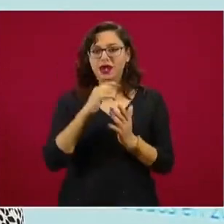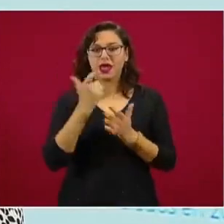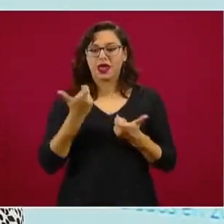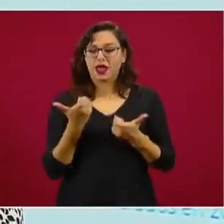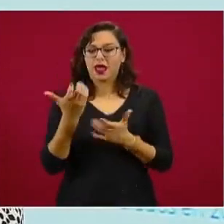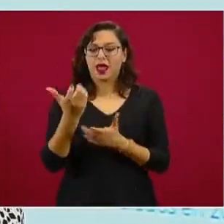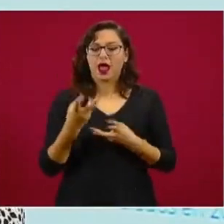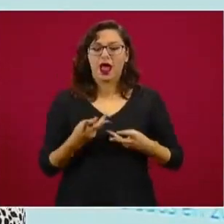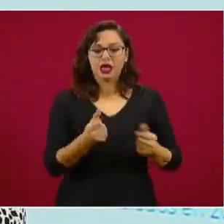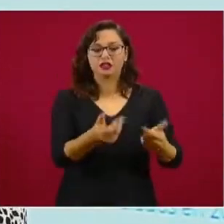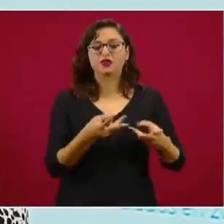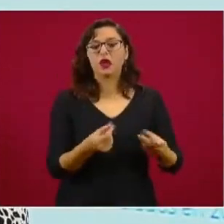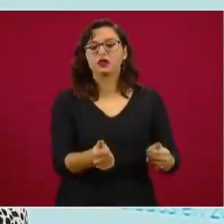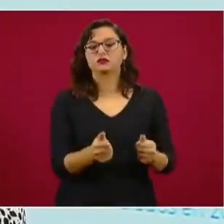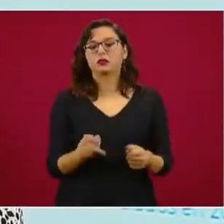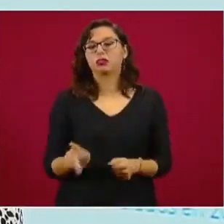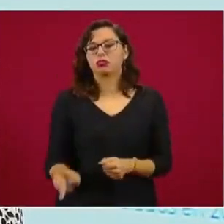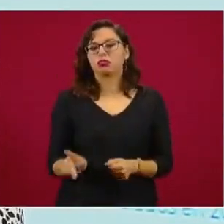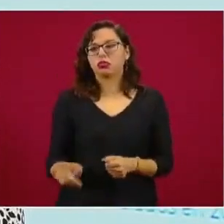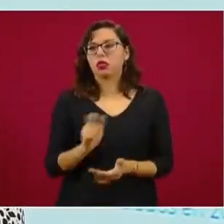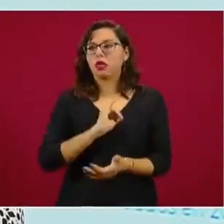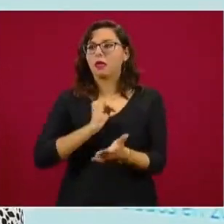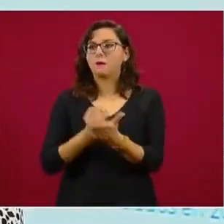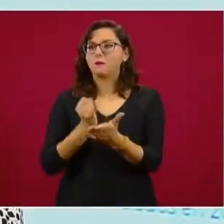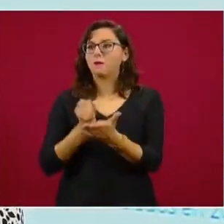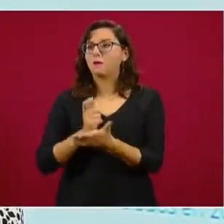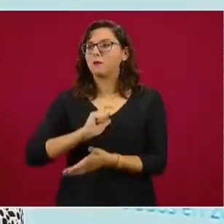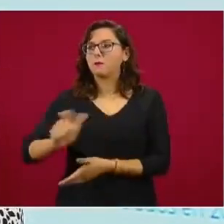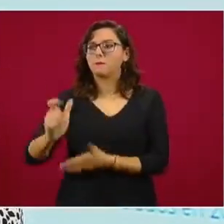menos impuestos. También hubo acciones para